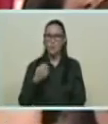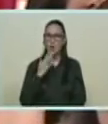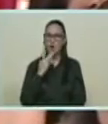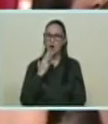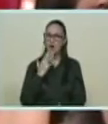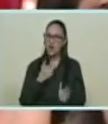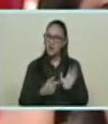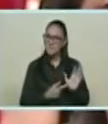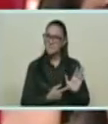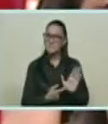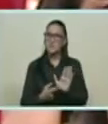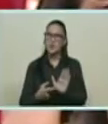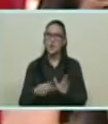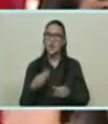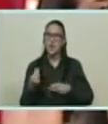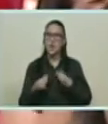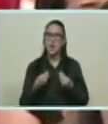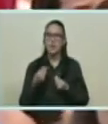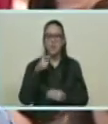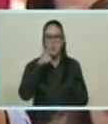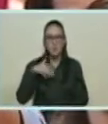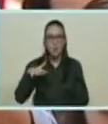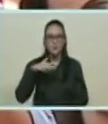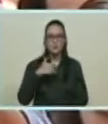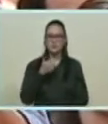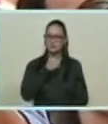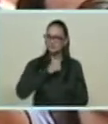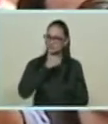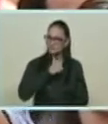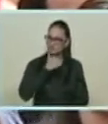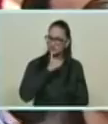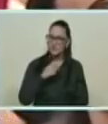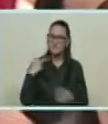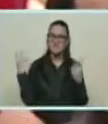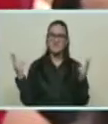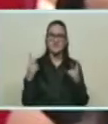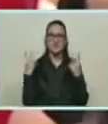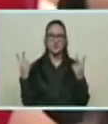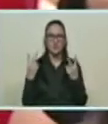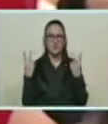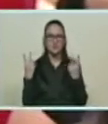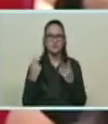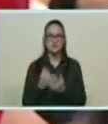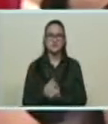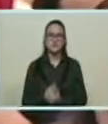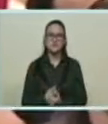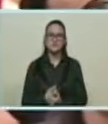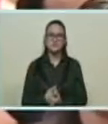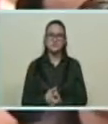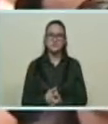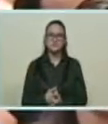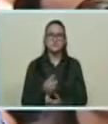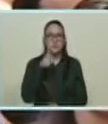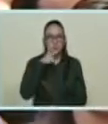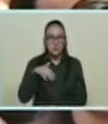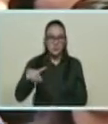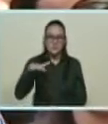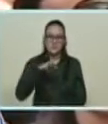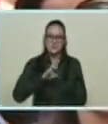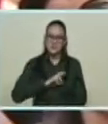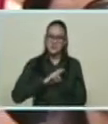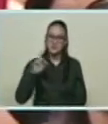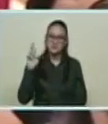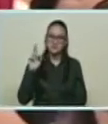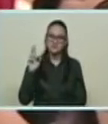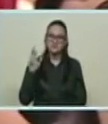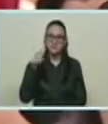ejemplo de cómo somos un pueblo valiente, de cómo somos un pueblo victorioso, de cómo somos un pueblo rebelde y un pueblo que no